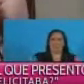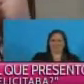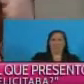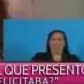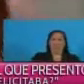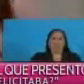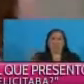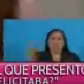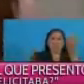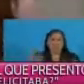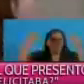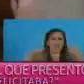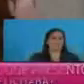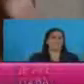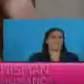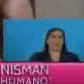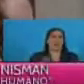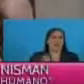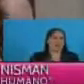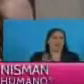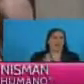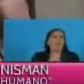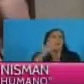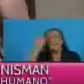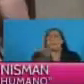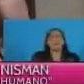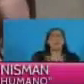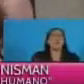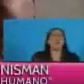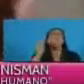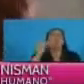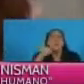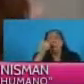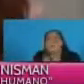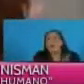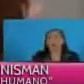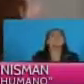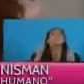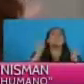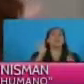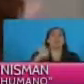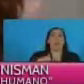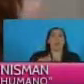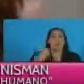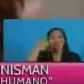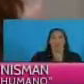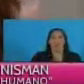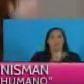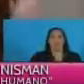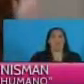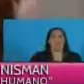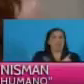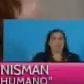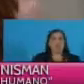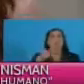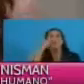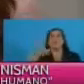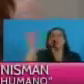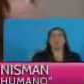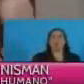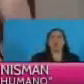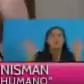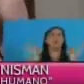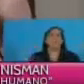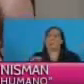justicia. Eso es un escándalo, es un bochorno, no para el gobierno, para todos los argentinos, oficialistas,